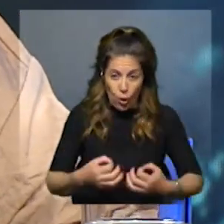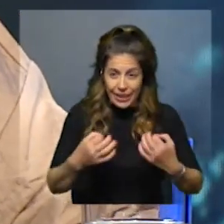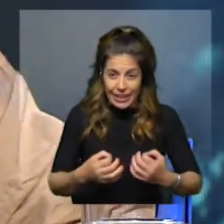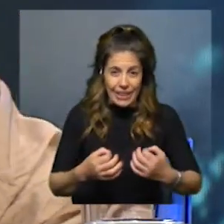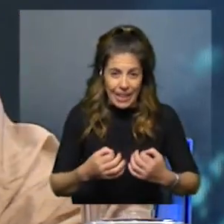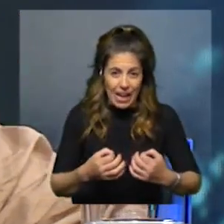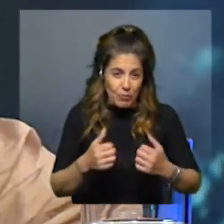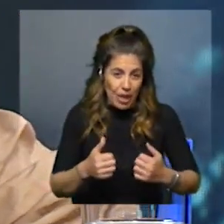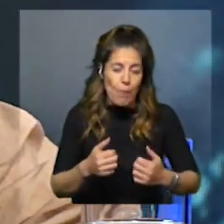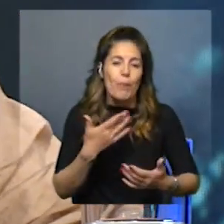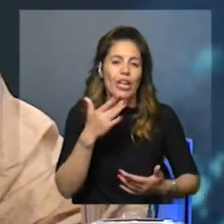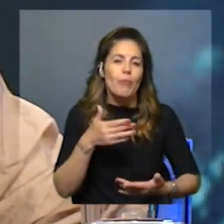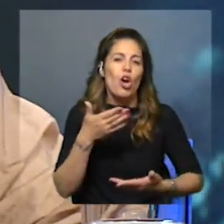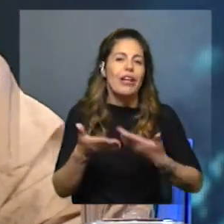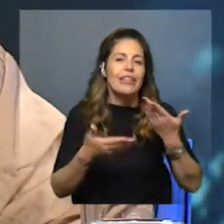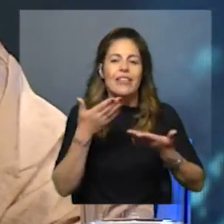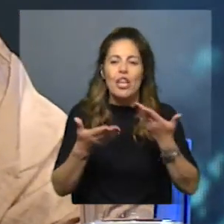hay un tema el tema de este clásico de